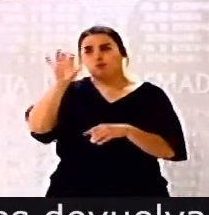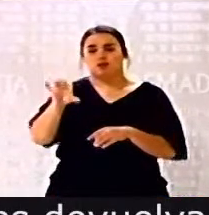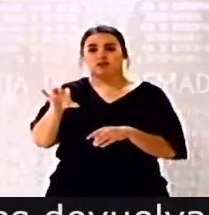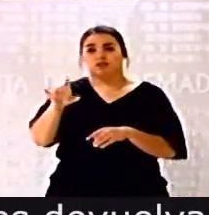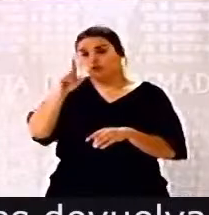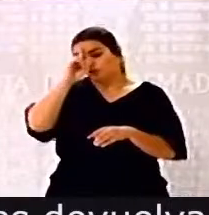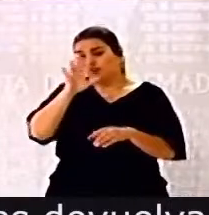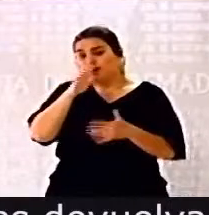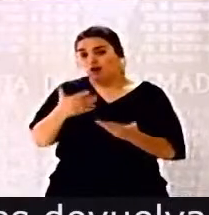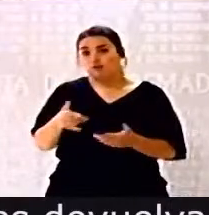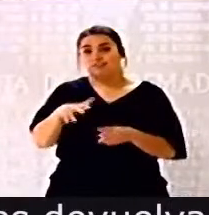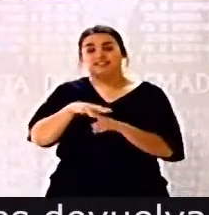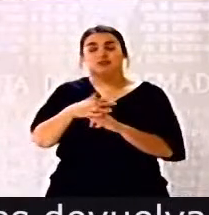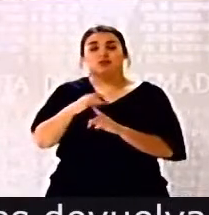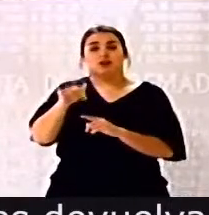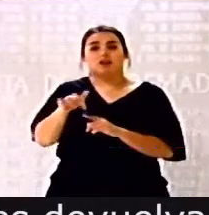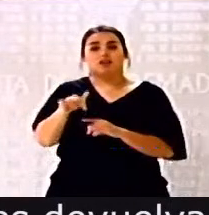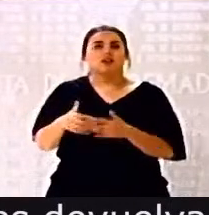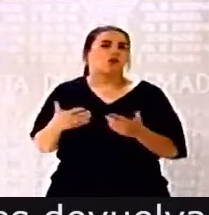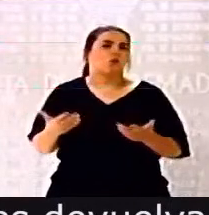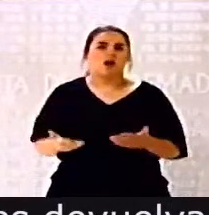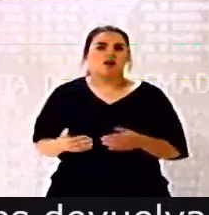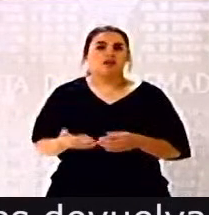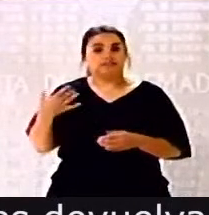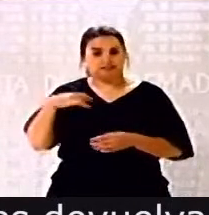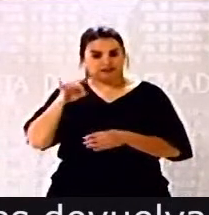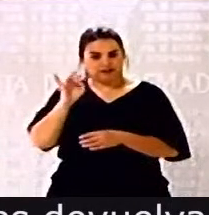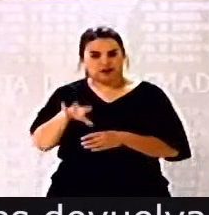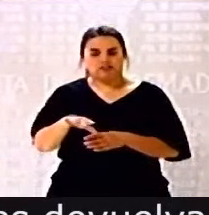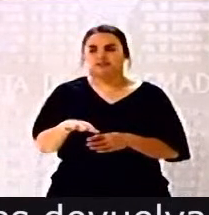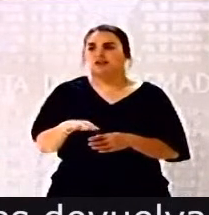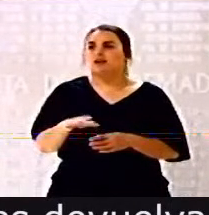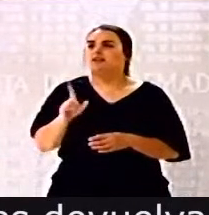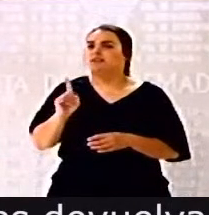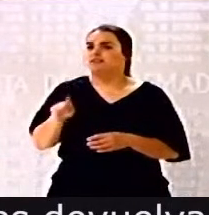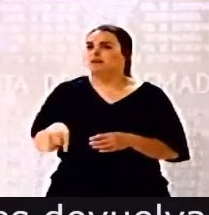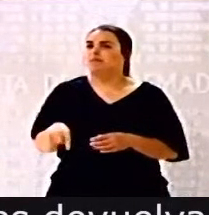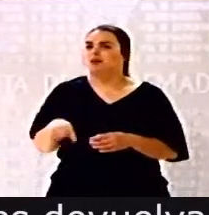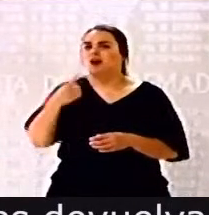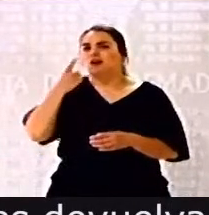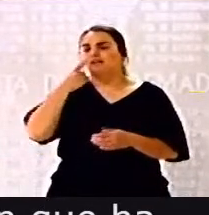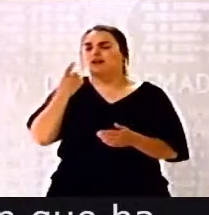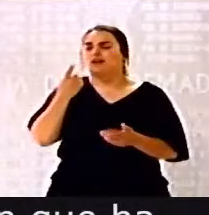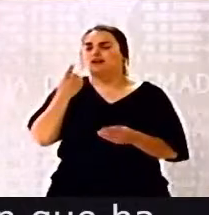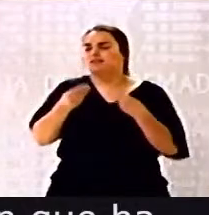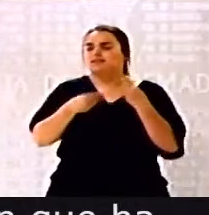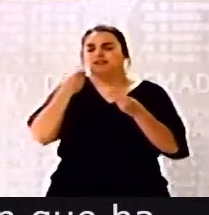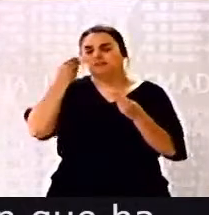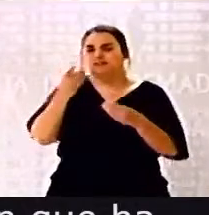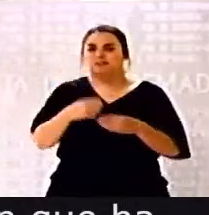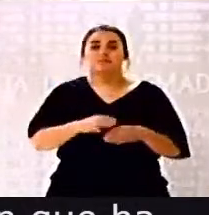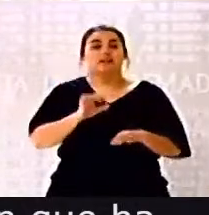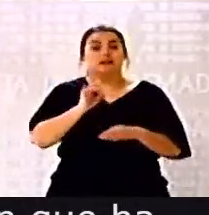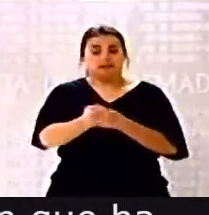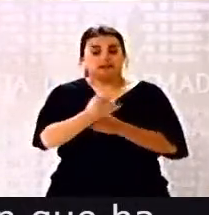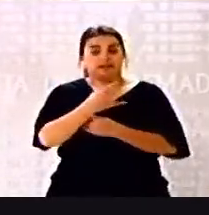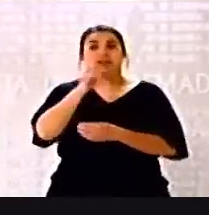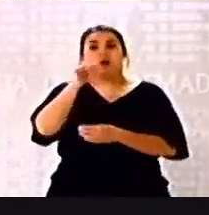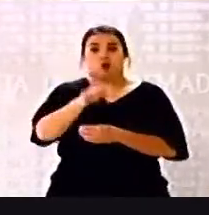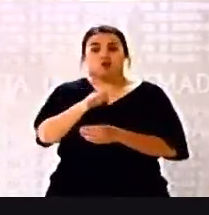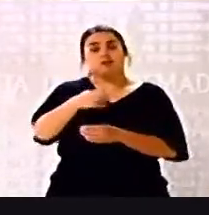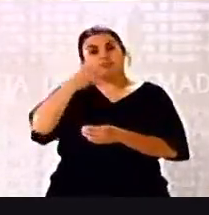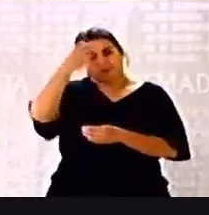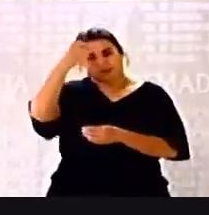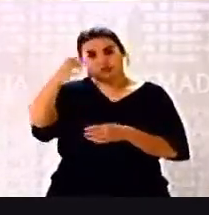a día de hoy cuál es la situación que se mantiene aquí, si les ha llegado la carta y sobre todo el gasto estimado que ellos hayan hecho. La carta la he recibido hoy de la